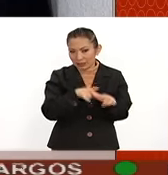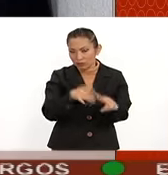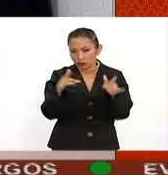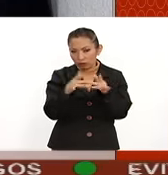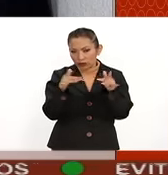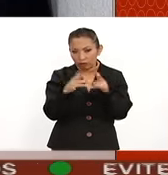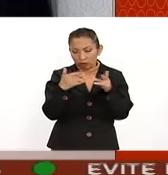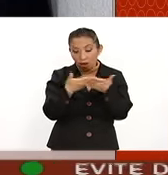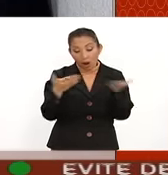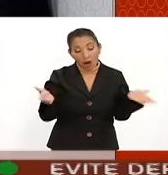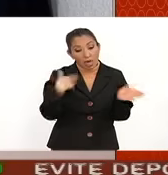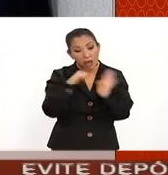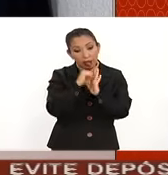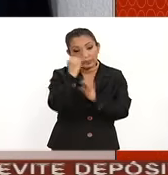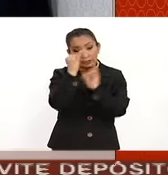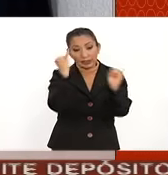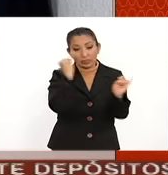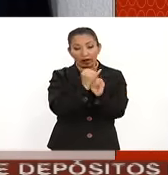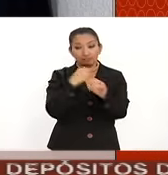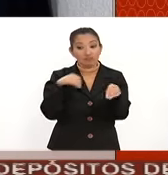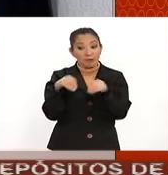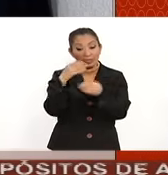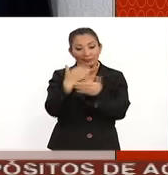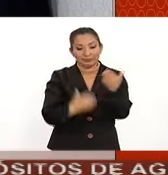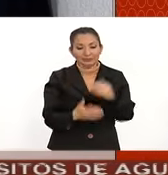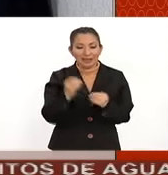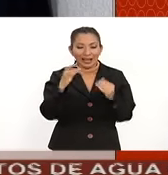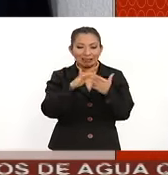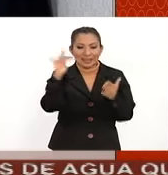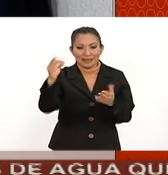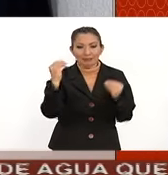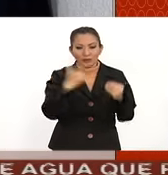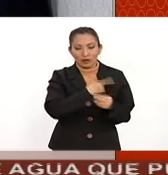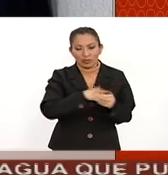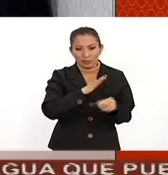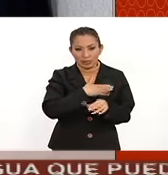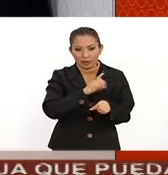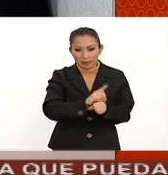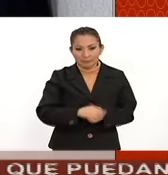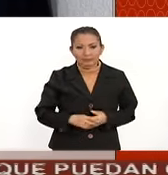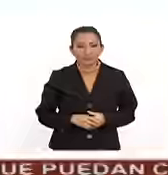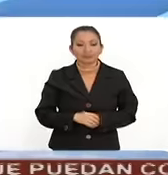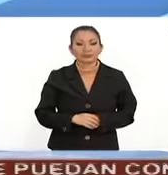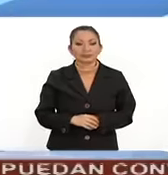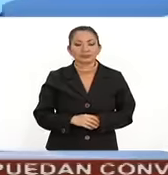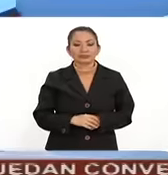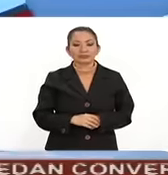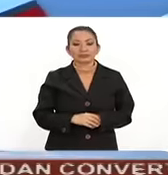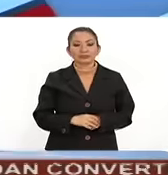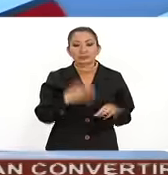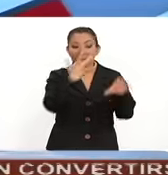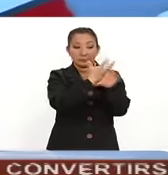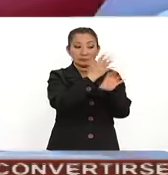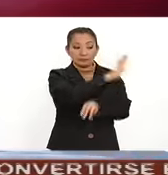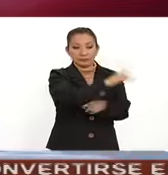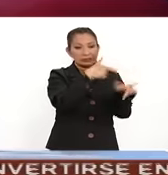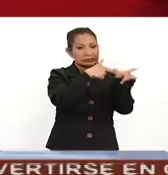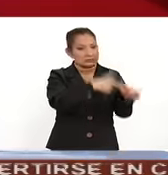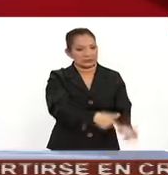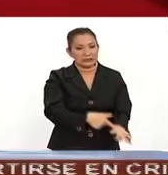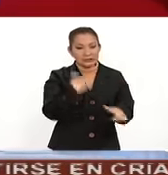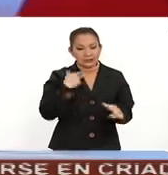comunicación ahora que la agenda internacional viene muy movidita. Gracias. Con mucho gusto, buen día. Hasta luego. En los Estados Unidos continúan